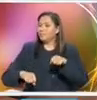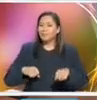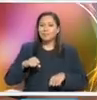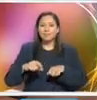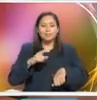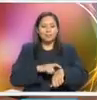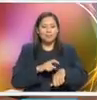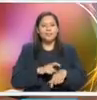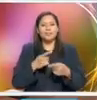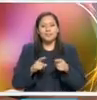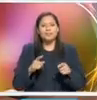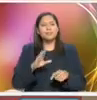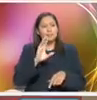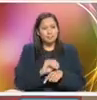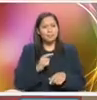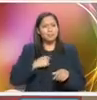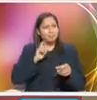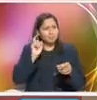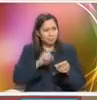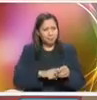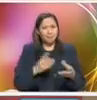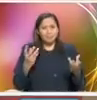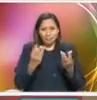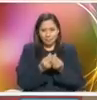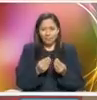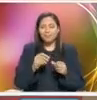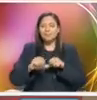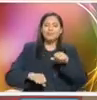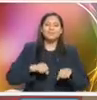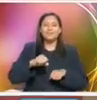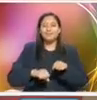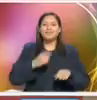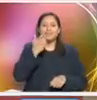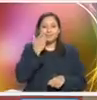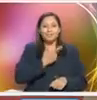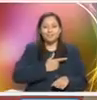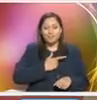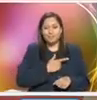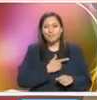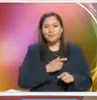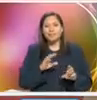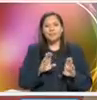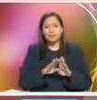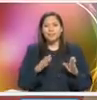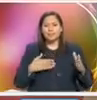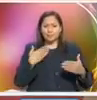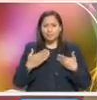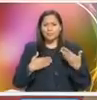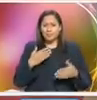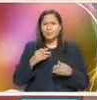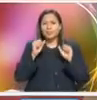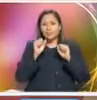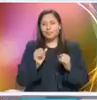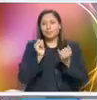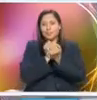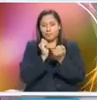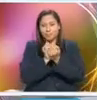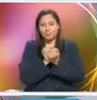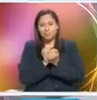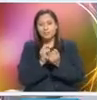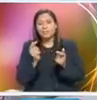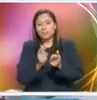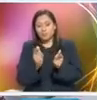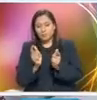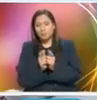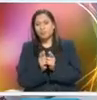distintos horarios, y te permite unirte a ellos. Esto lo encuentro además de cómodo y divertido, bastante seguro, porque pues vaya, el